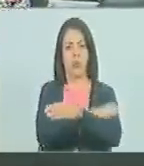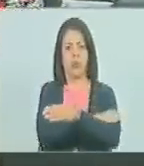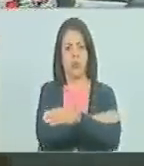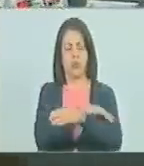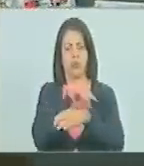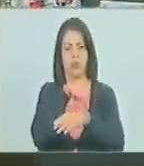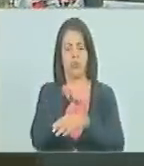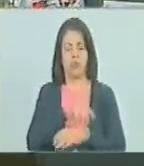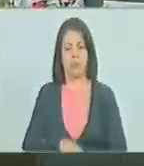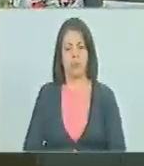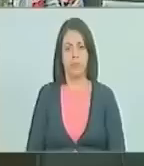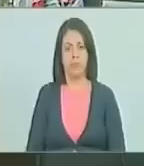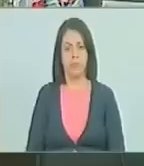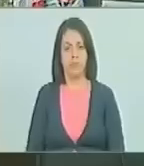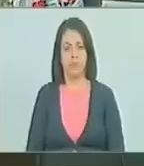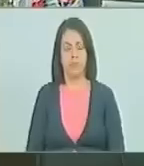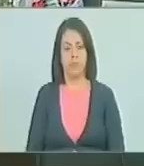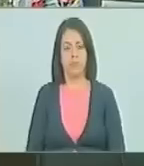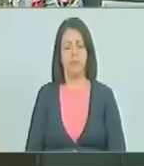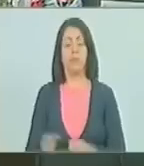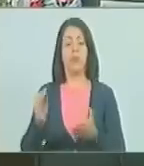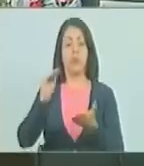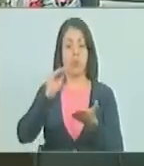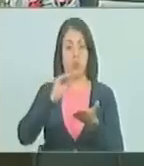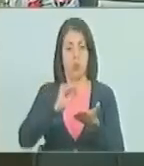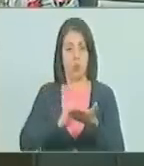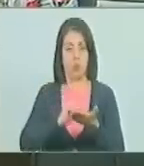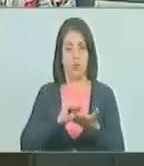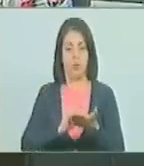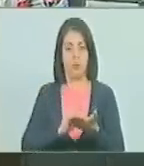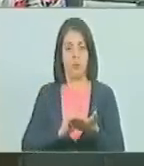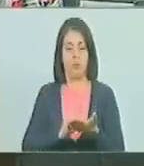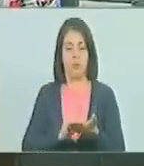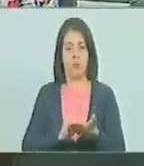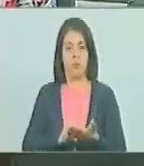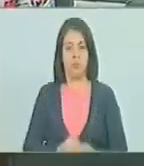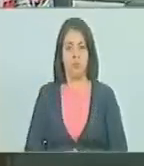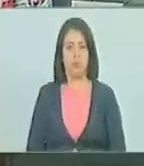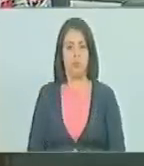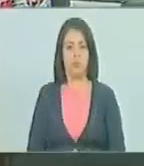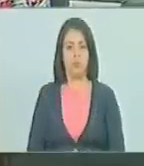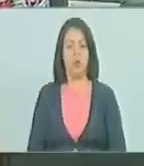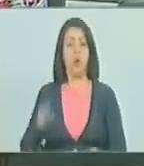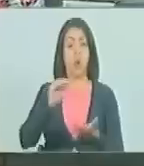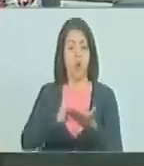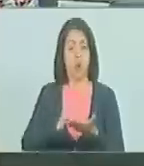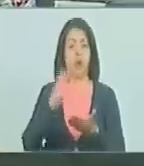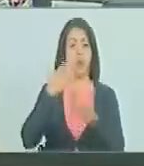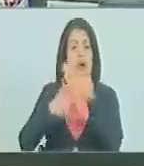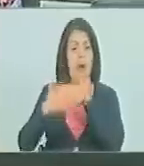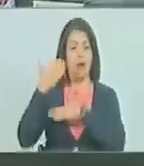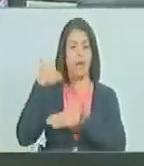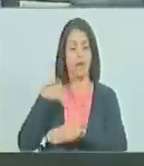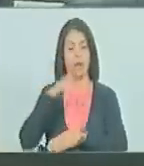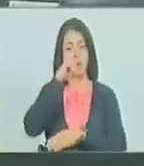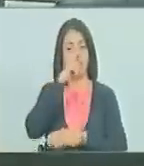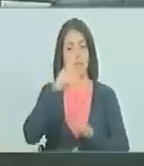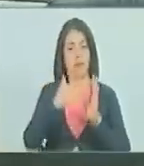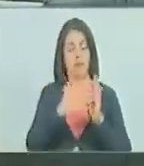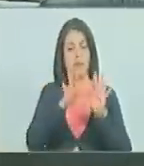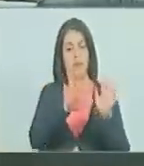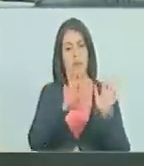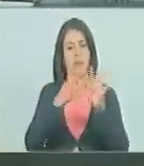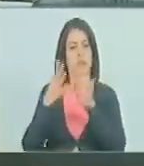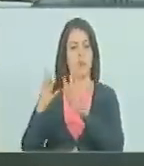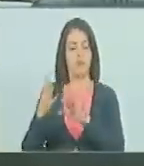esta oposición, reiterar lo que en muchas oportunidades, desde el año